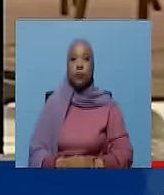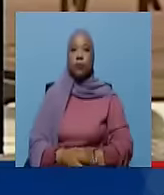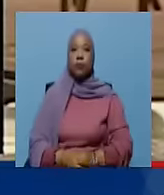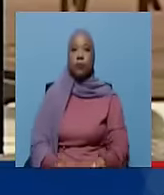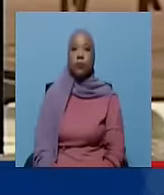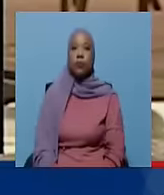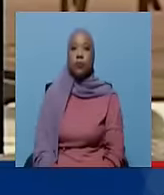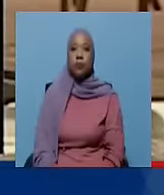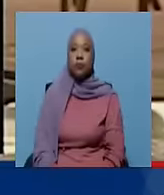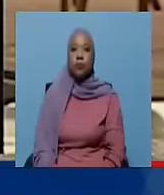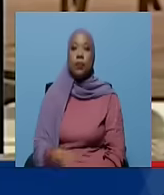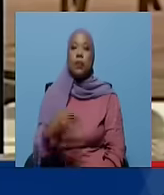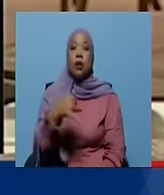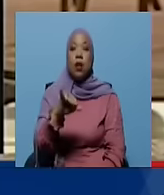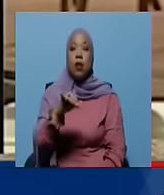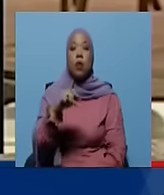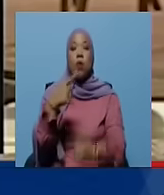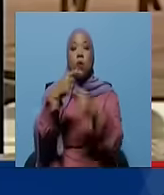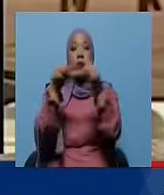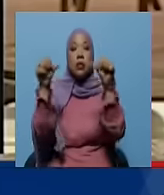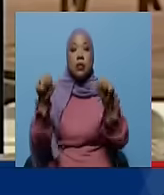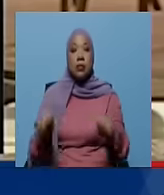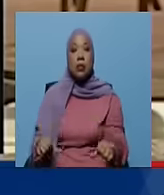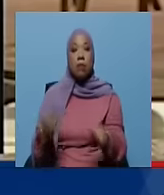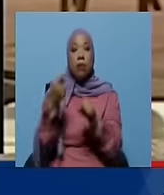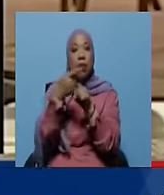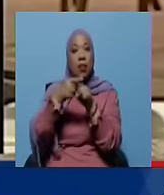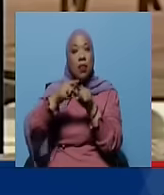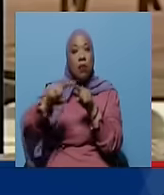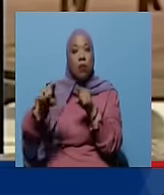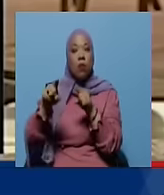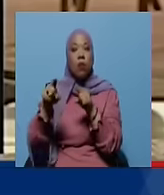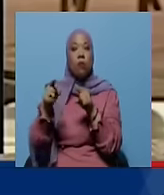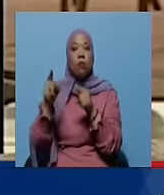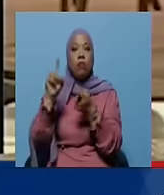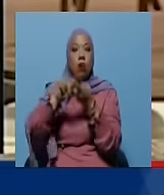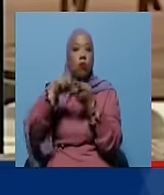modelo autosostenible. Graba ahí, Silita.